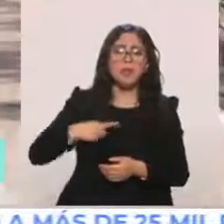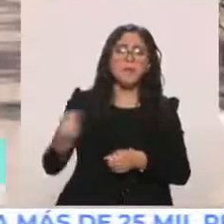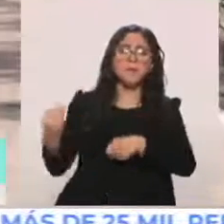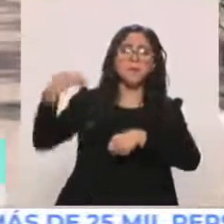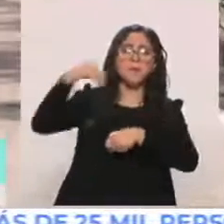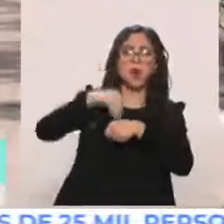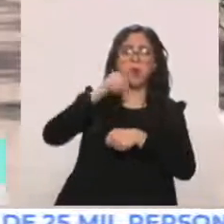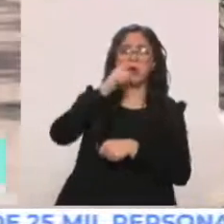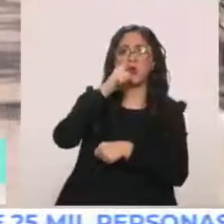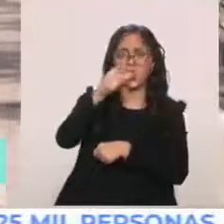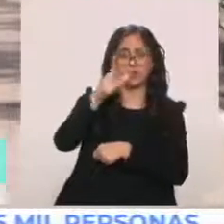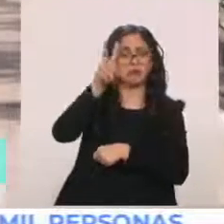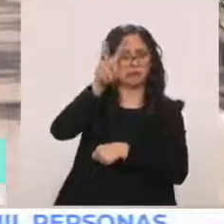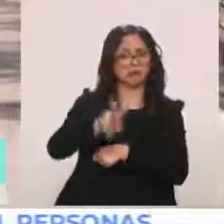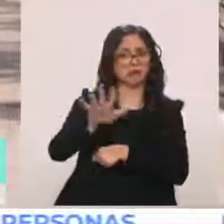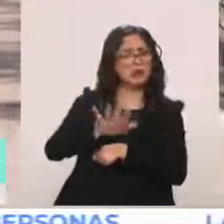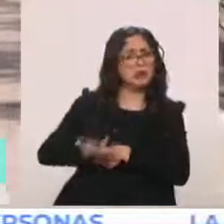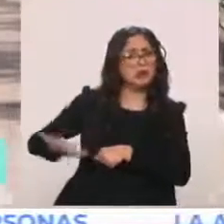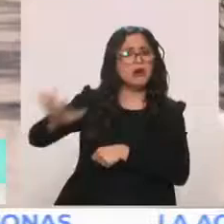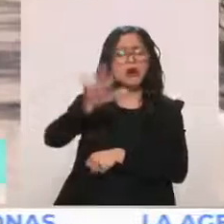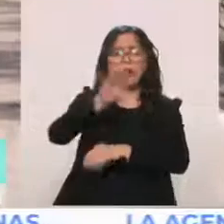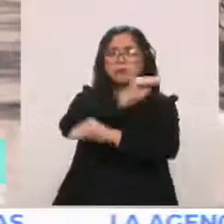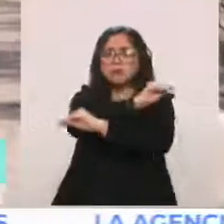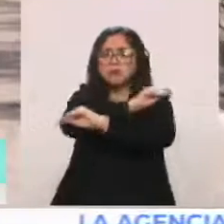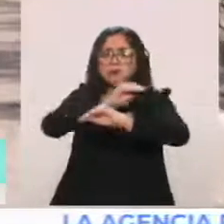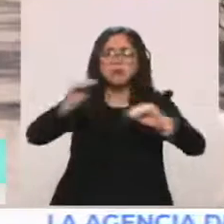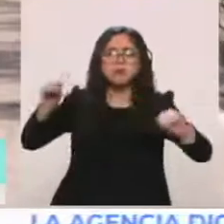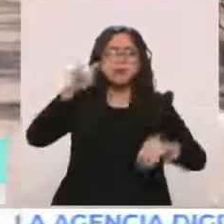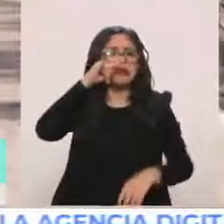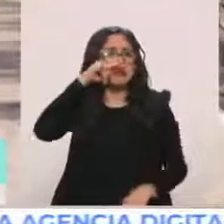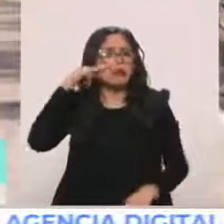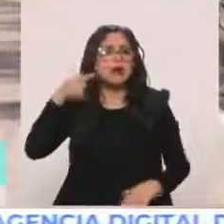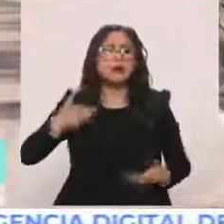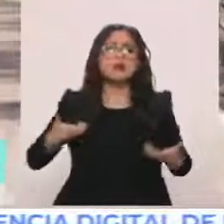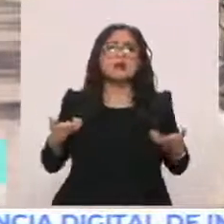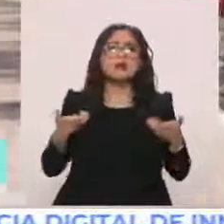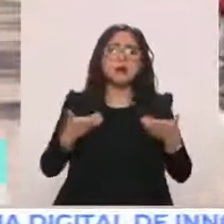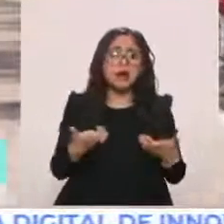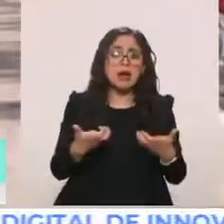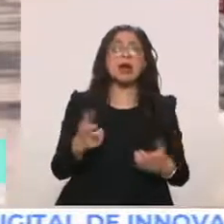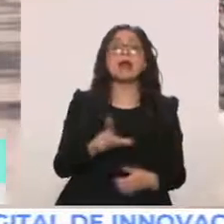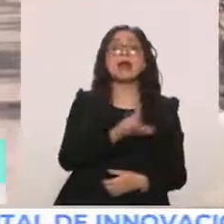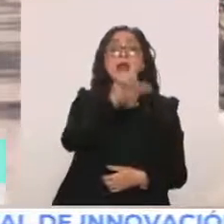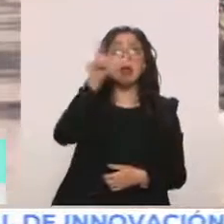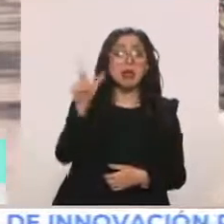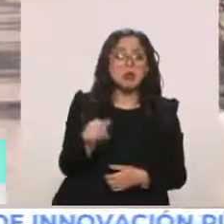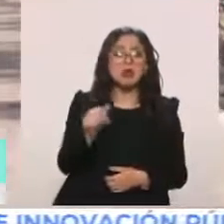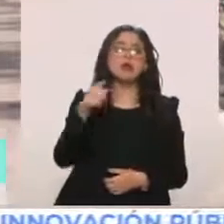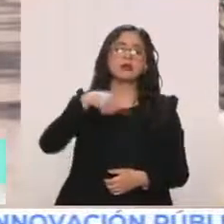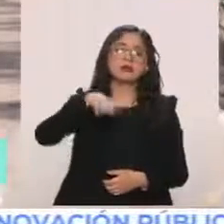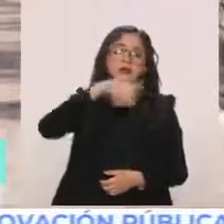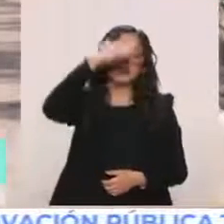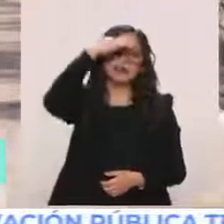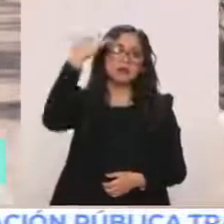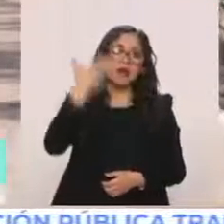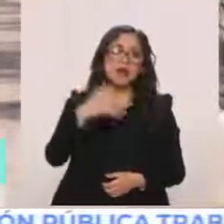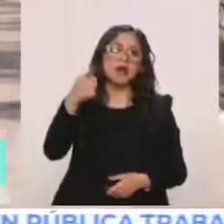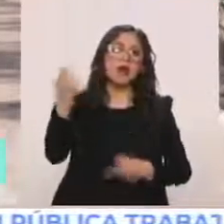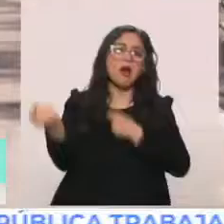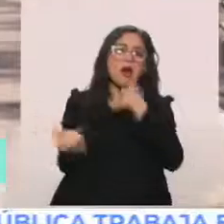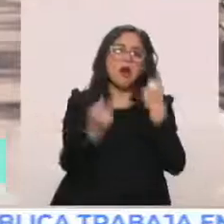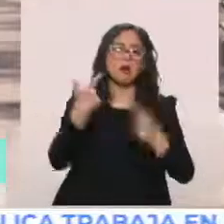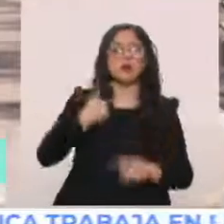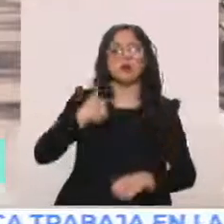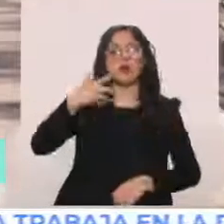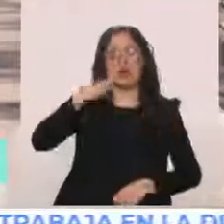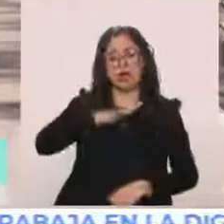pues sí, estaba todo oscuro, la calle, y ya después de ahí, pues obviamente, pues uno que tiene hijos y